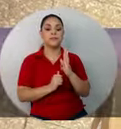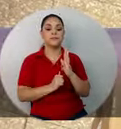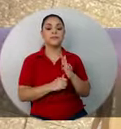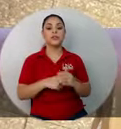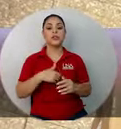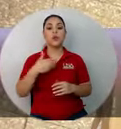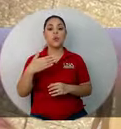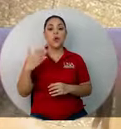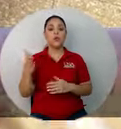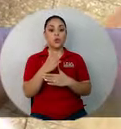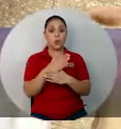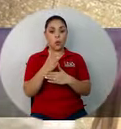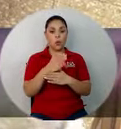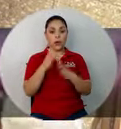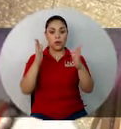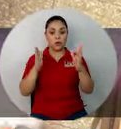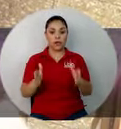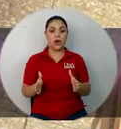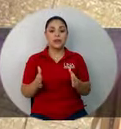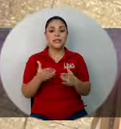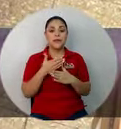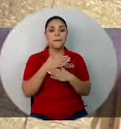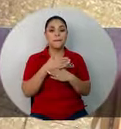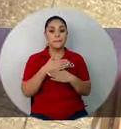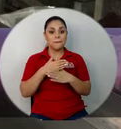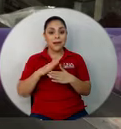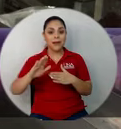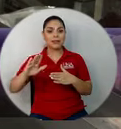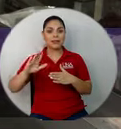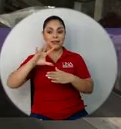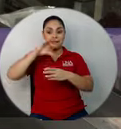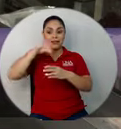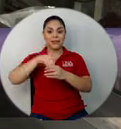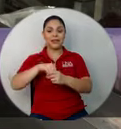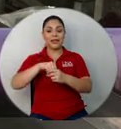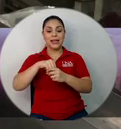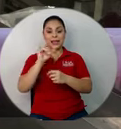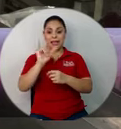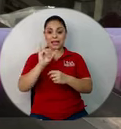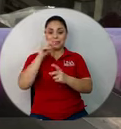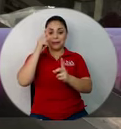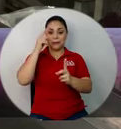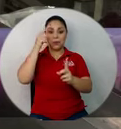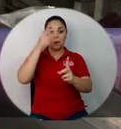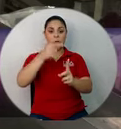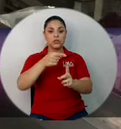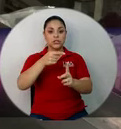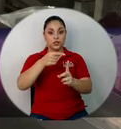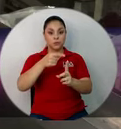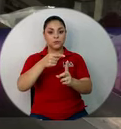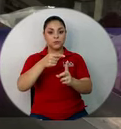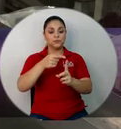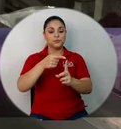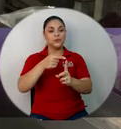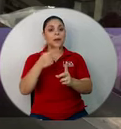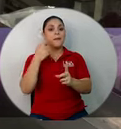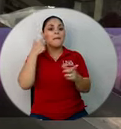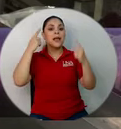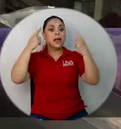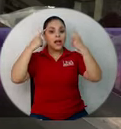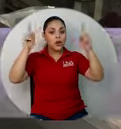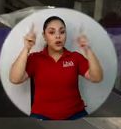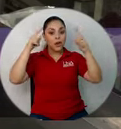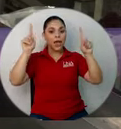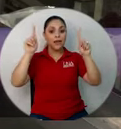los colaboradores somos parte de alguna manera de este propósito que busca la organización, vamos a ver, en función